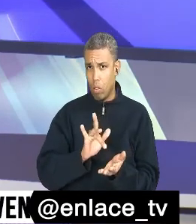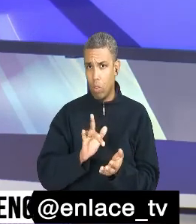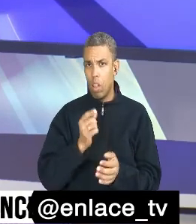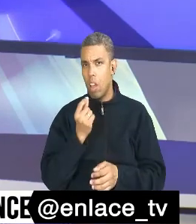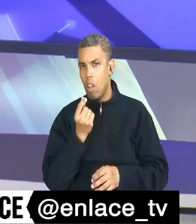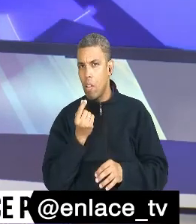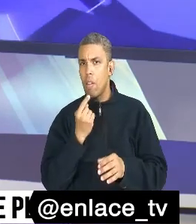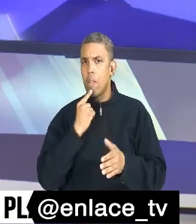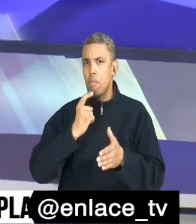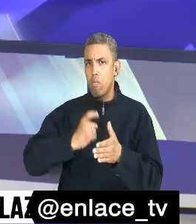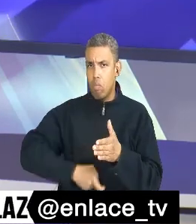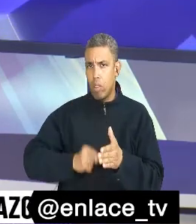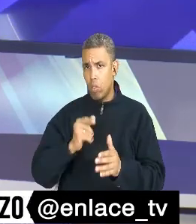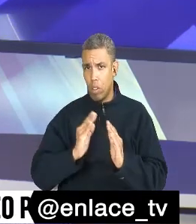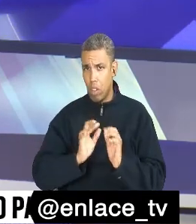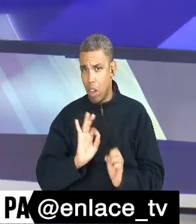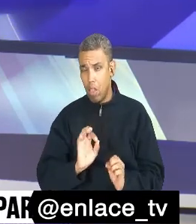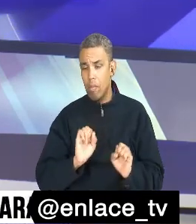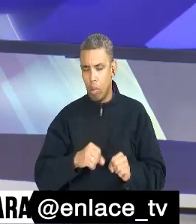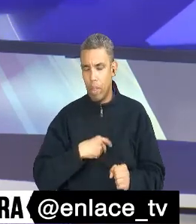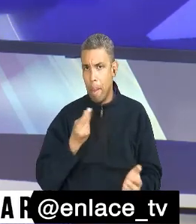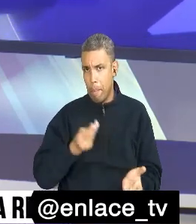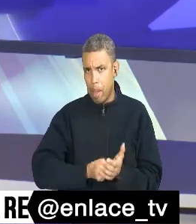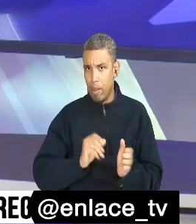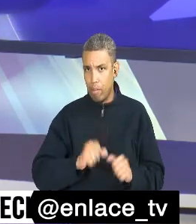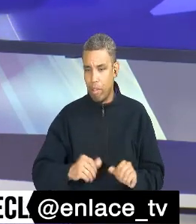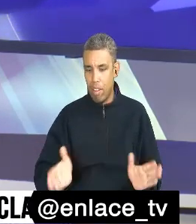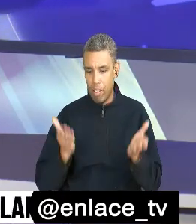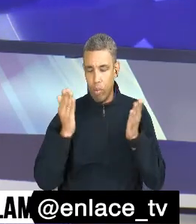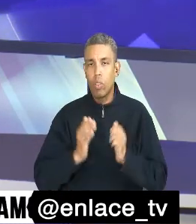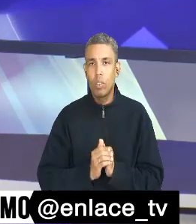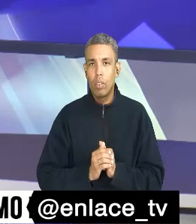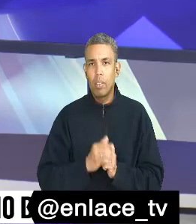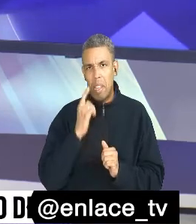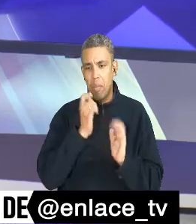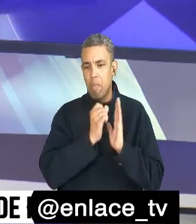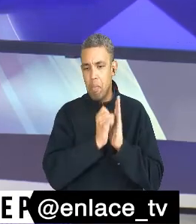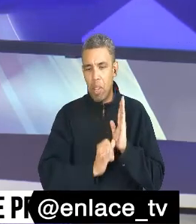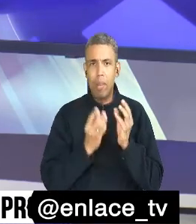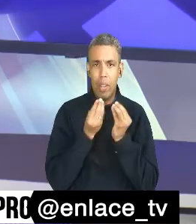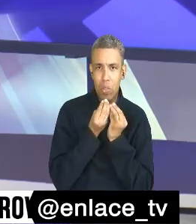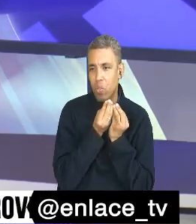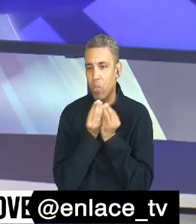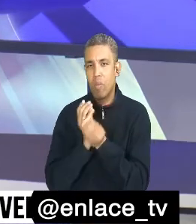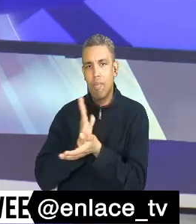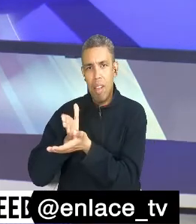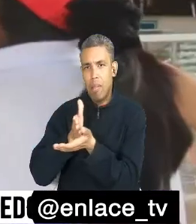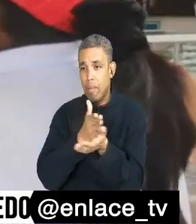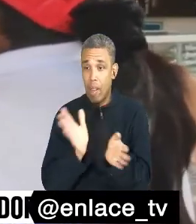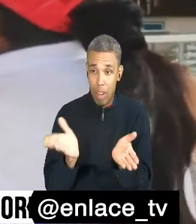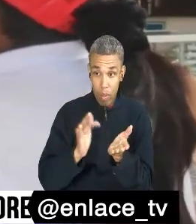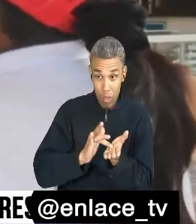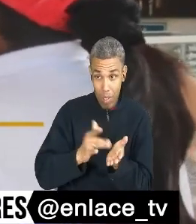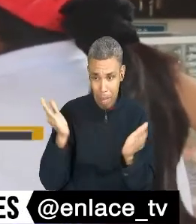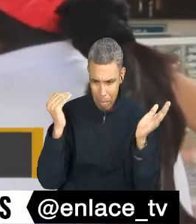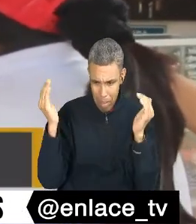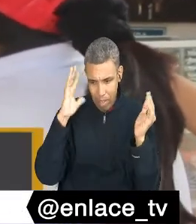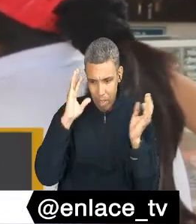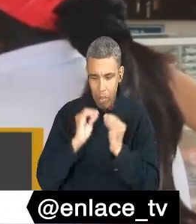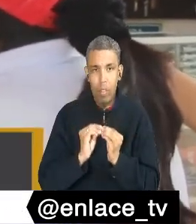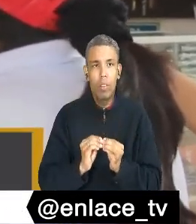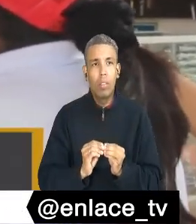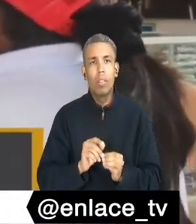que los barranqueños contribuyan con sus obligaciones. Esta iniciativa visitó, por ejemplo, la Comuna 4 de la ciudad. Por favor, corrija